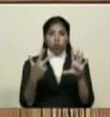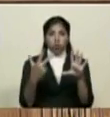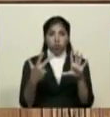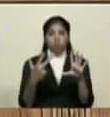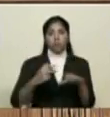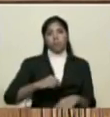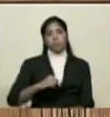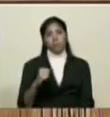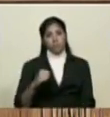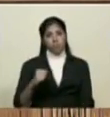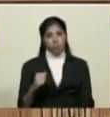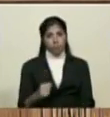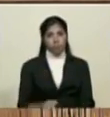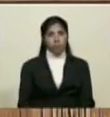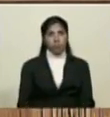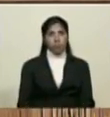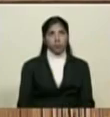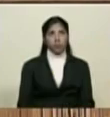Ministerio Público.